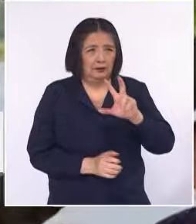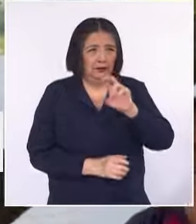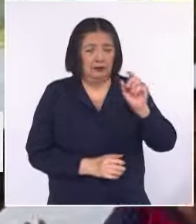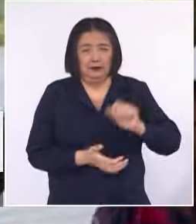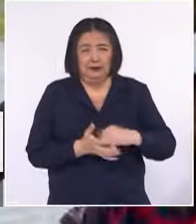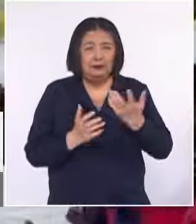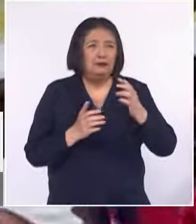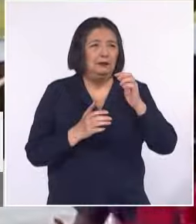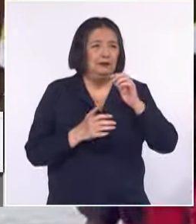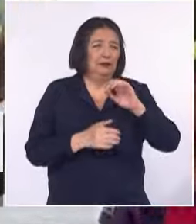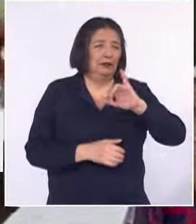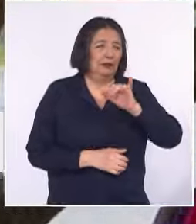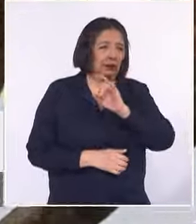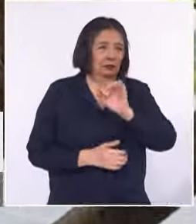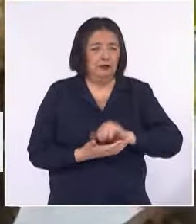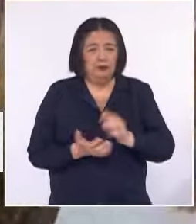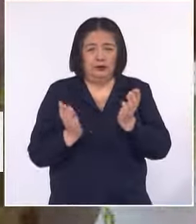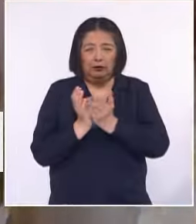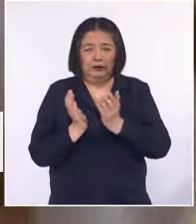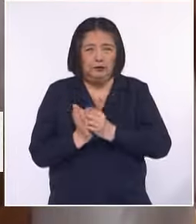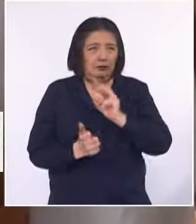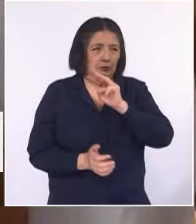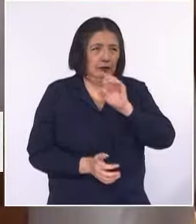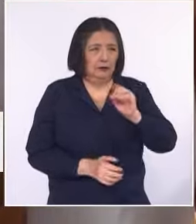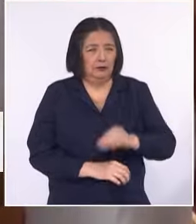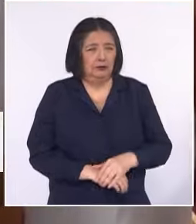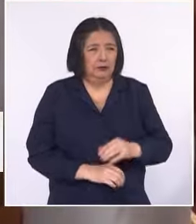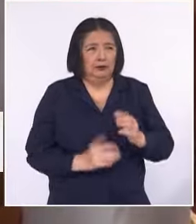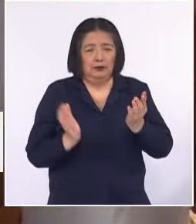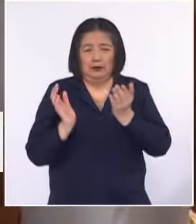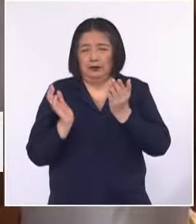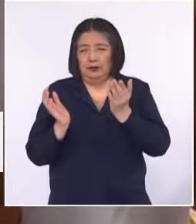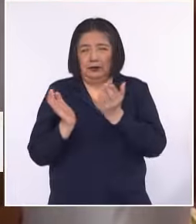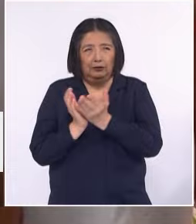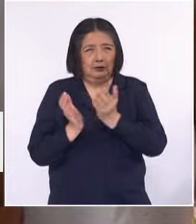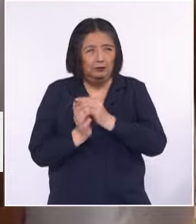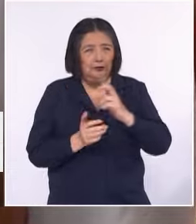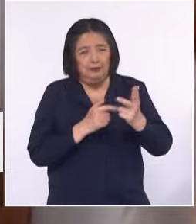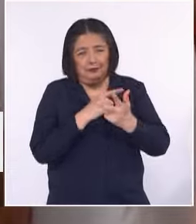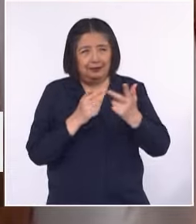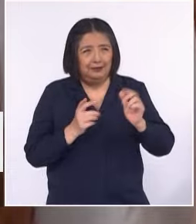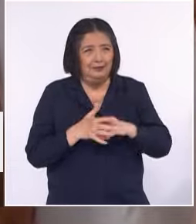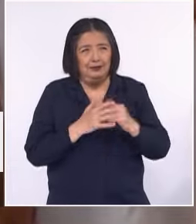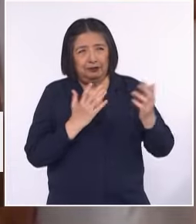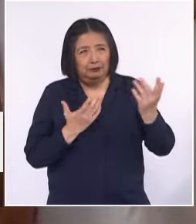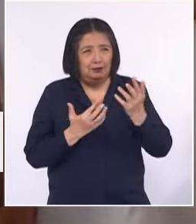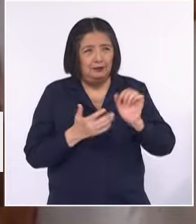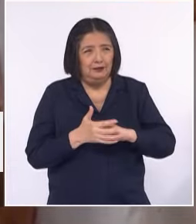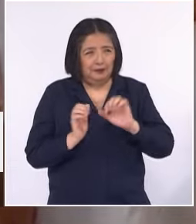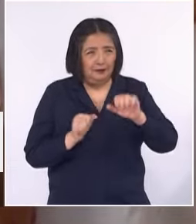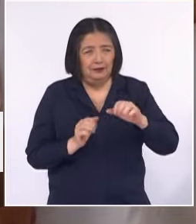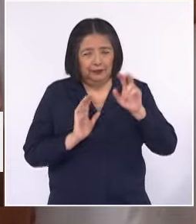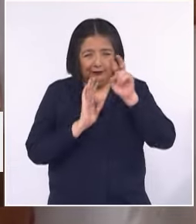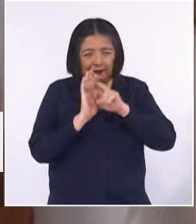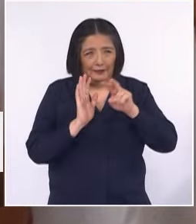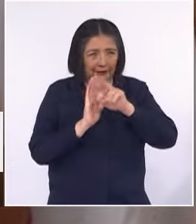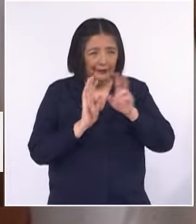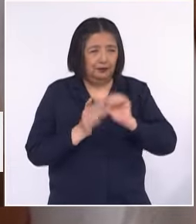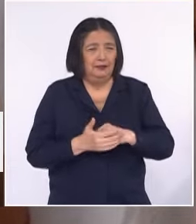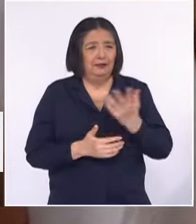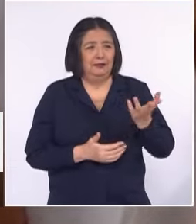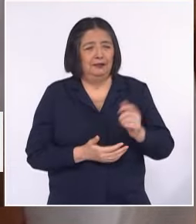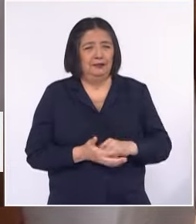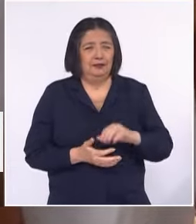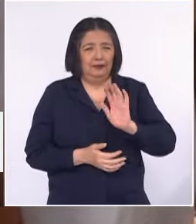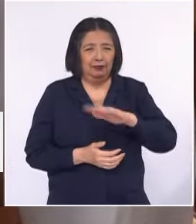del Colegio Mao y del Colegio 80, que estamos en la expectativa de ver este video de nuestros niños